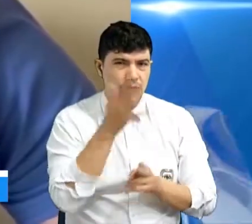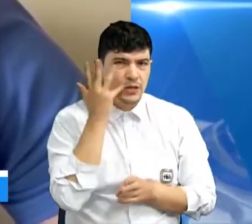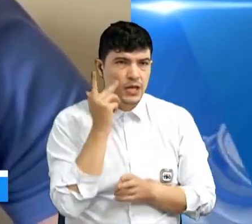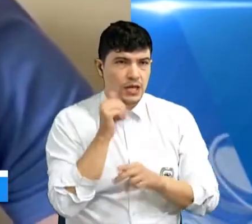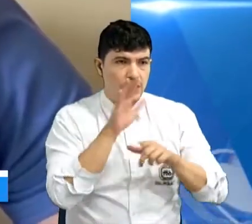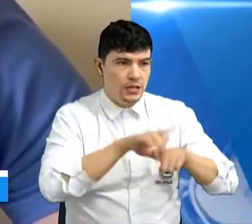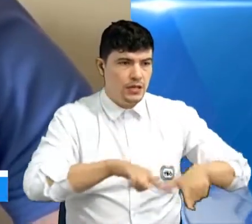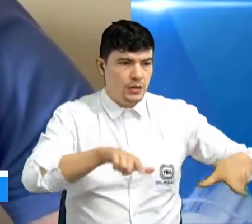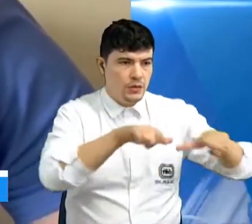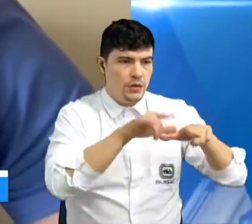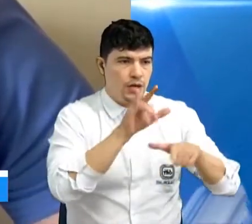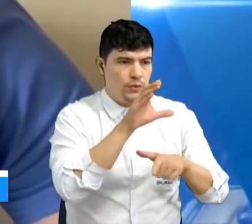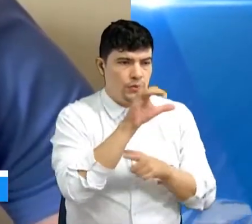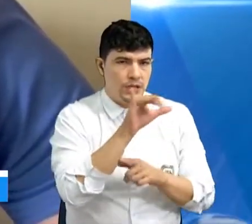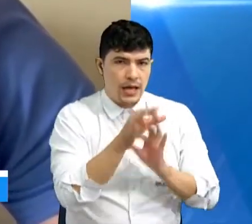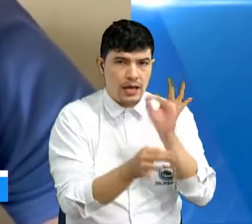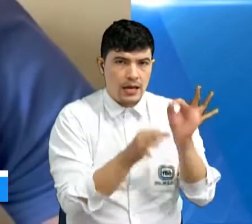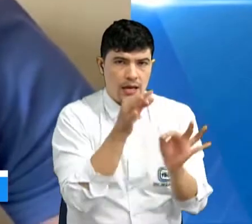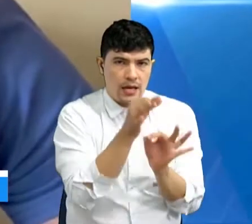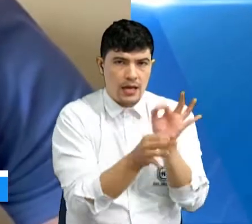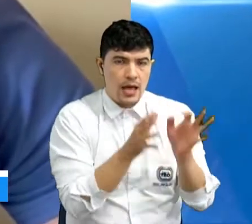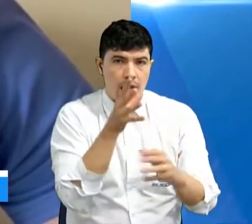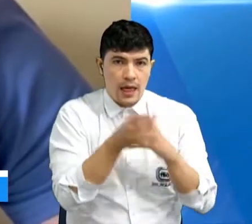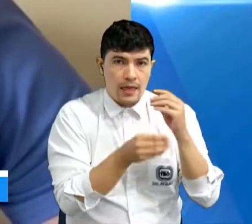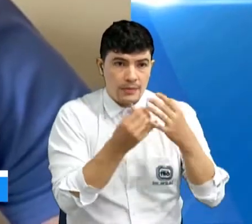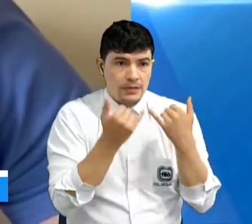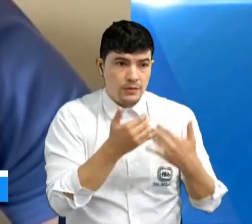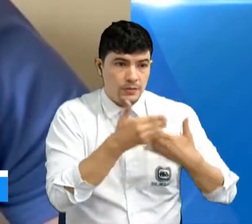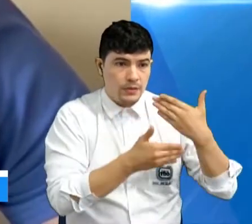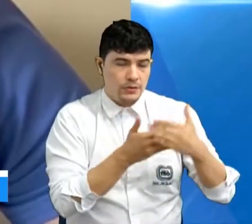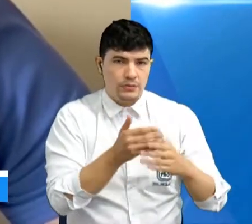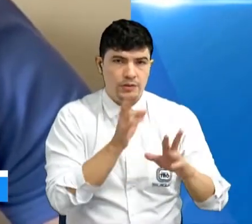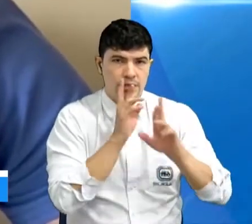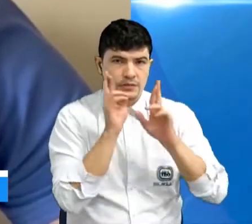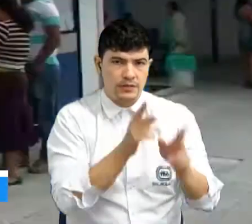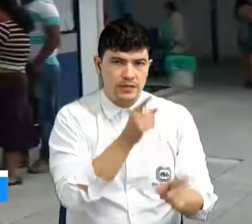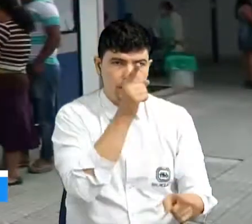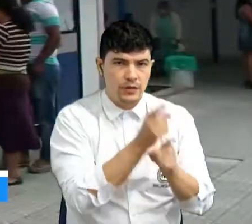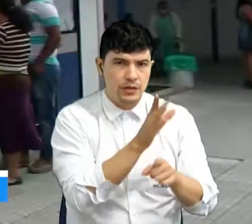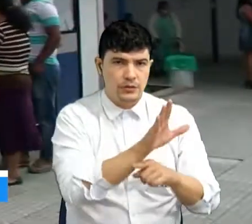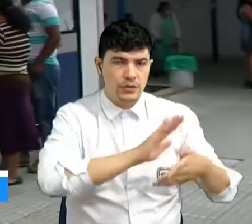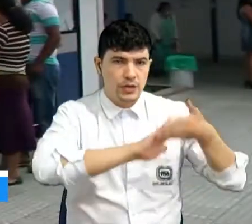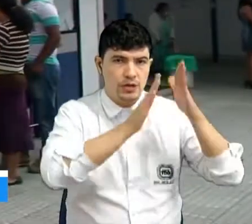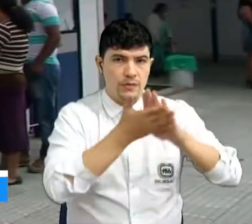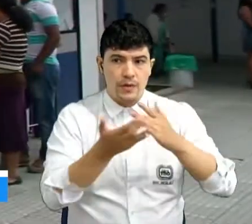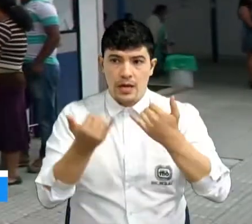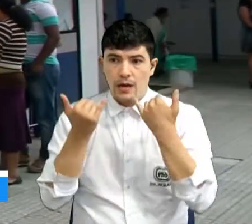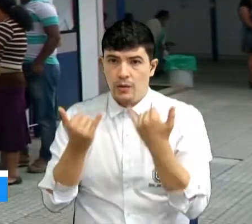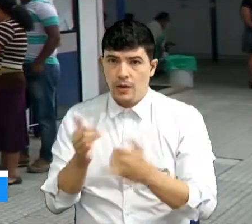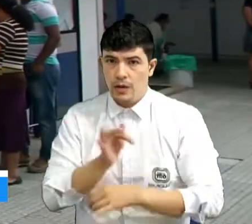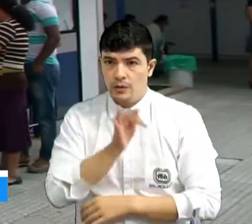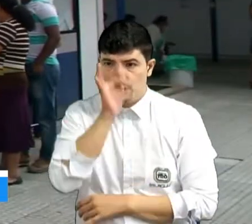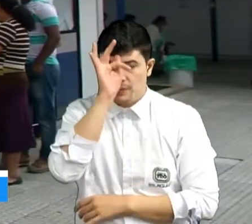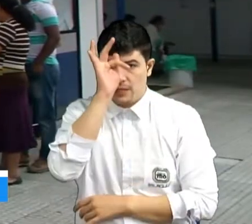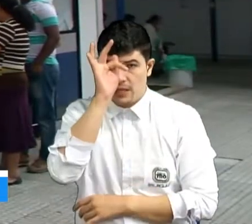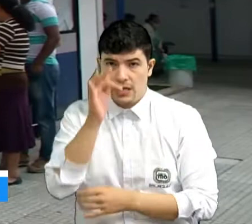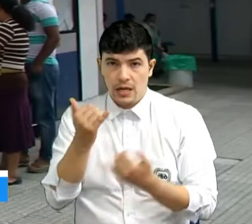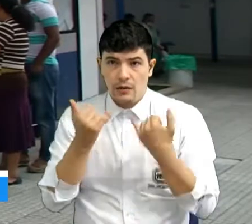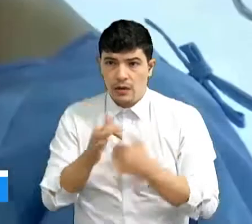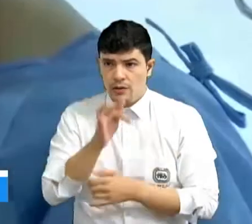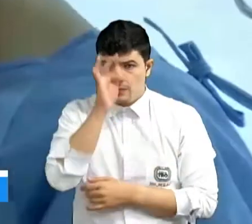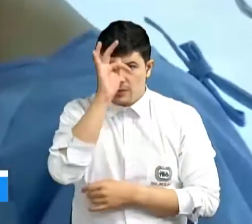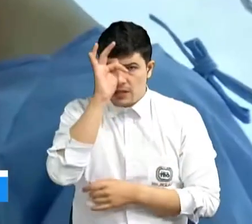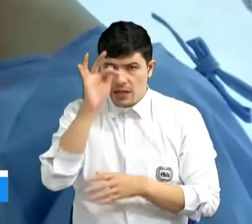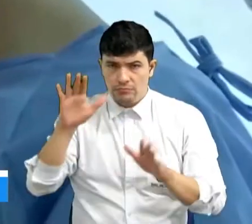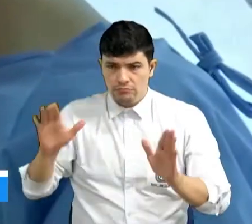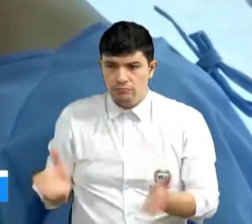cuidado intensivo adicional para, en la medida que la pandemia avance, tener una respuesta adecuada para la población. El hospital ha aumentado su capacidad instalada,